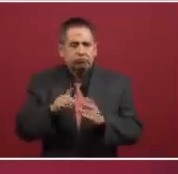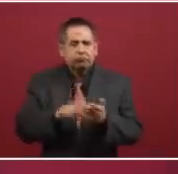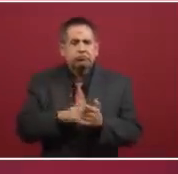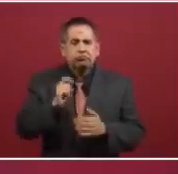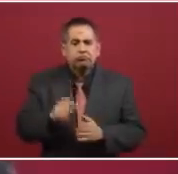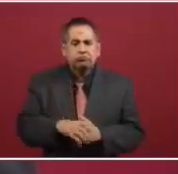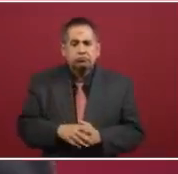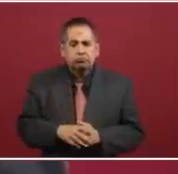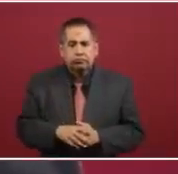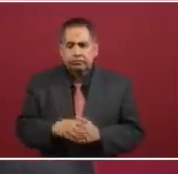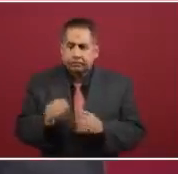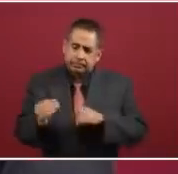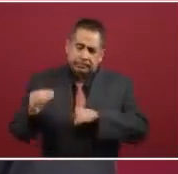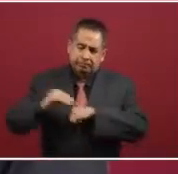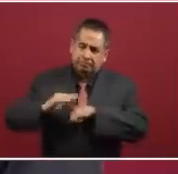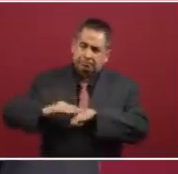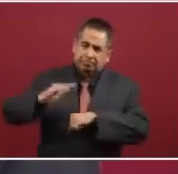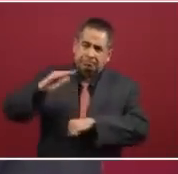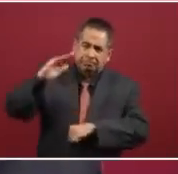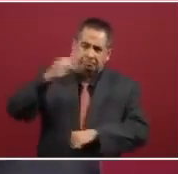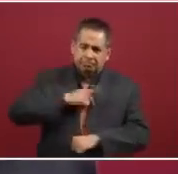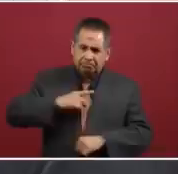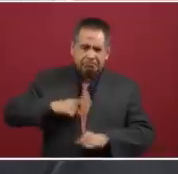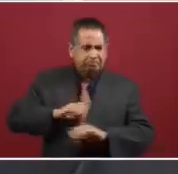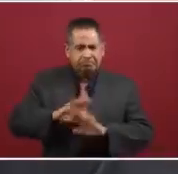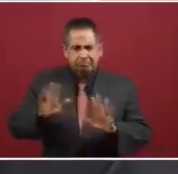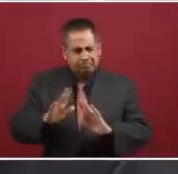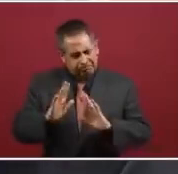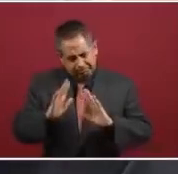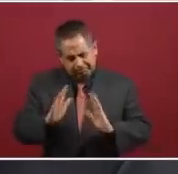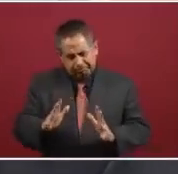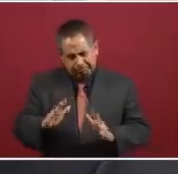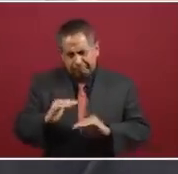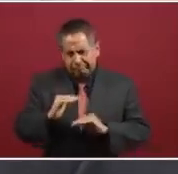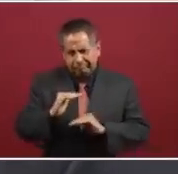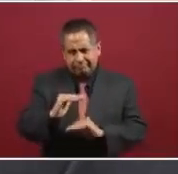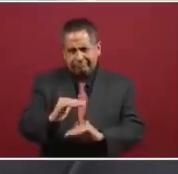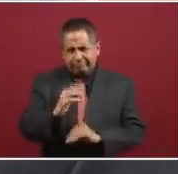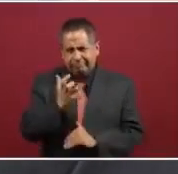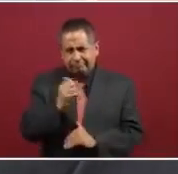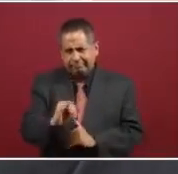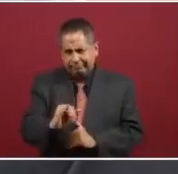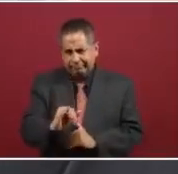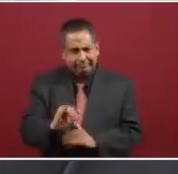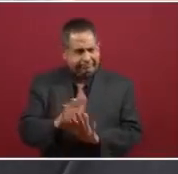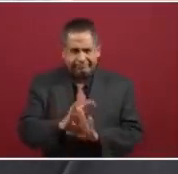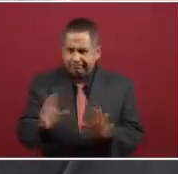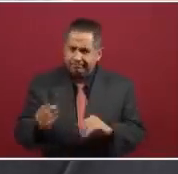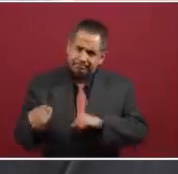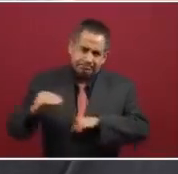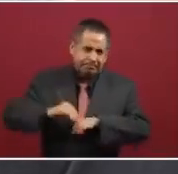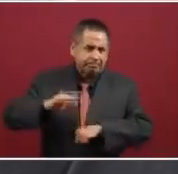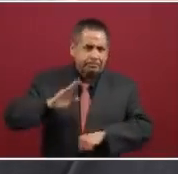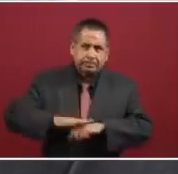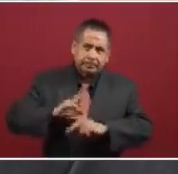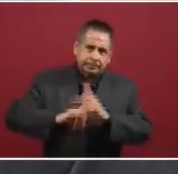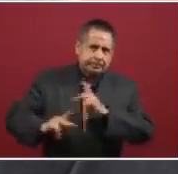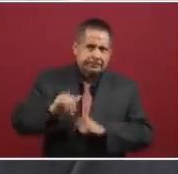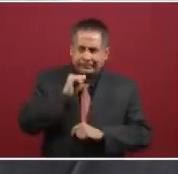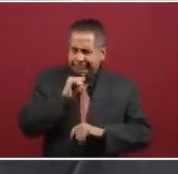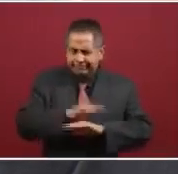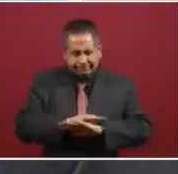es que ya no aumente en términos reales esa deuda.